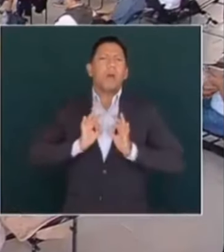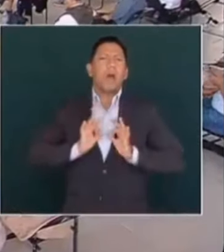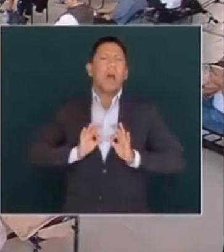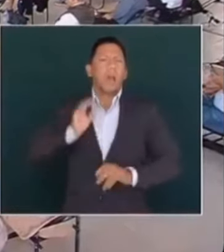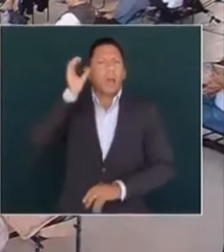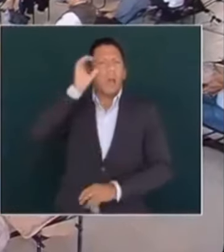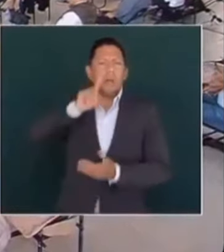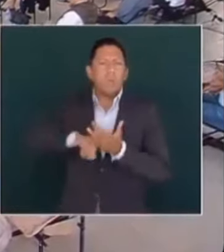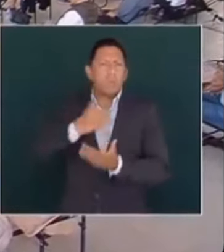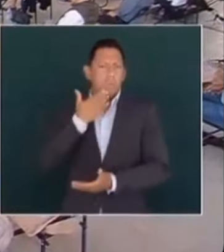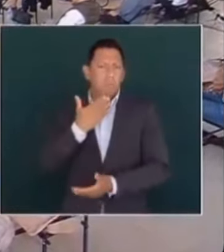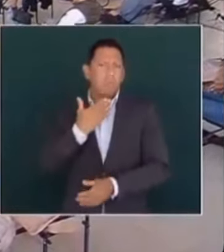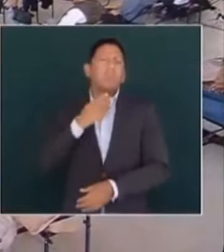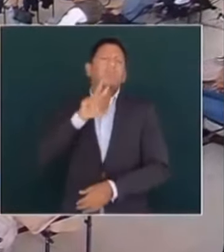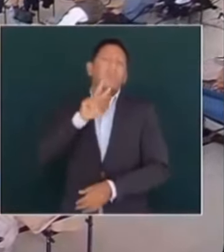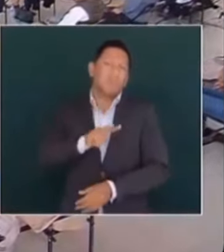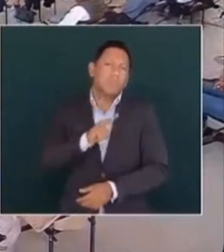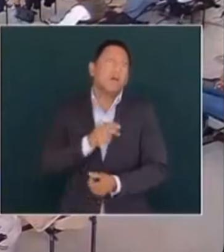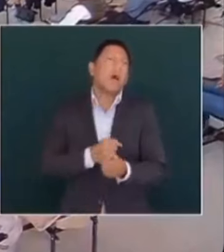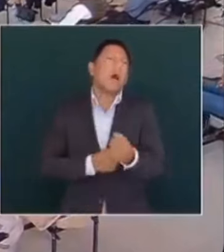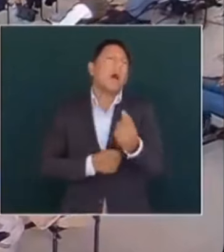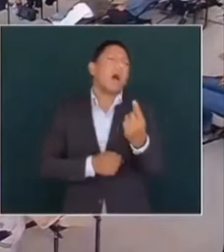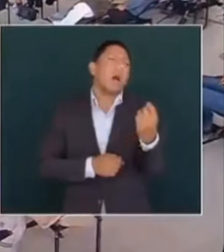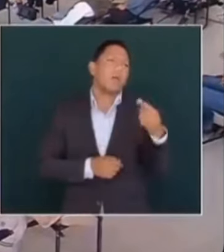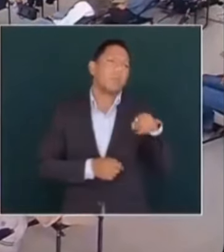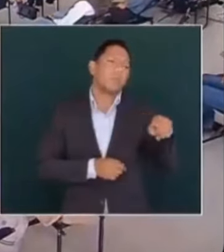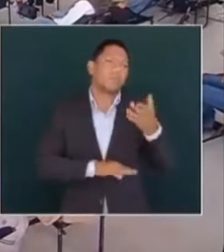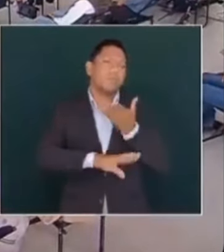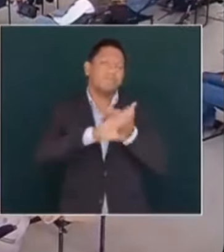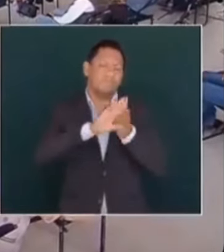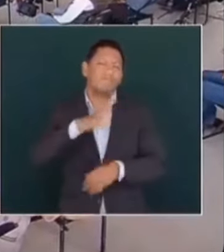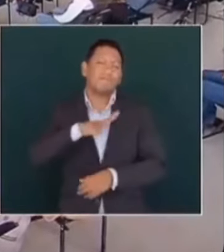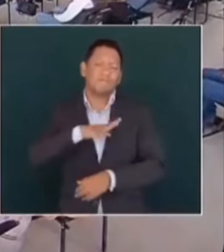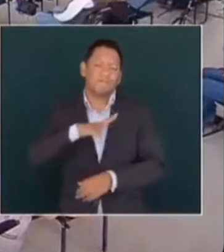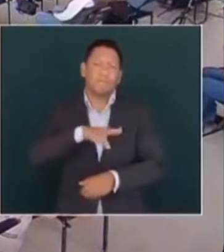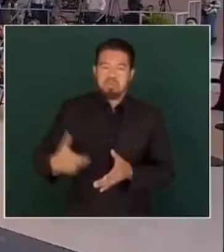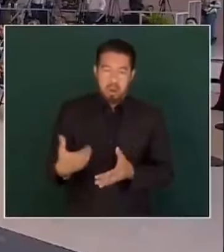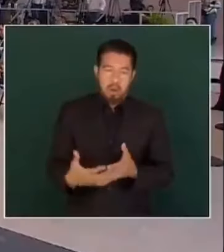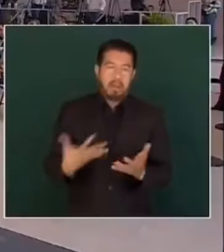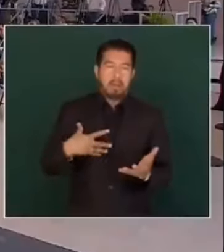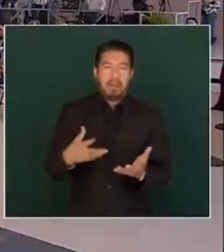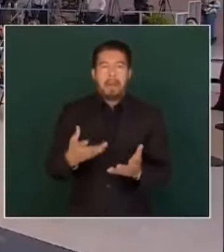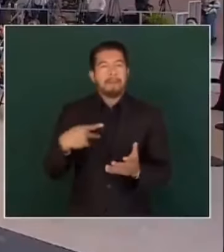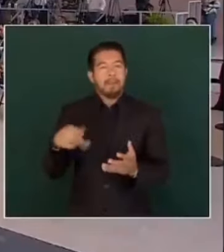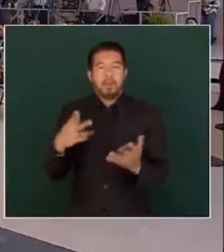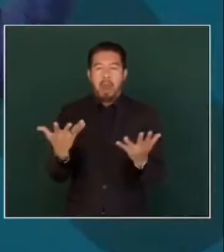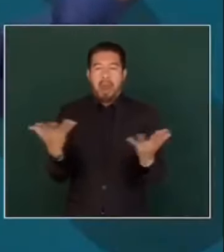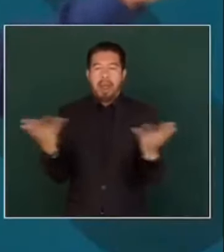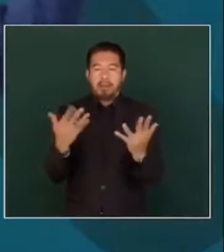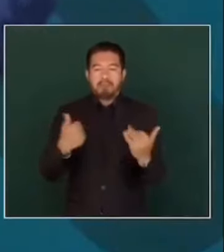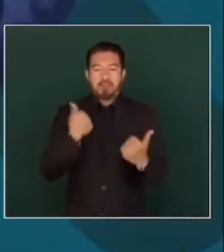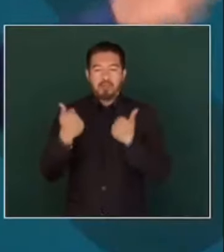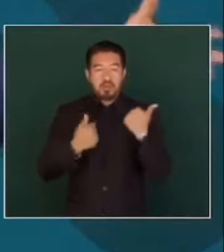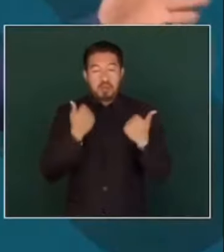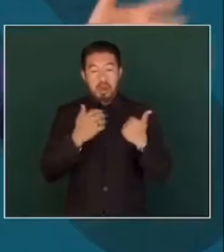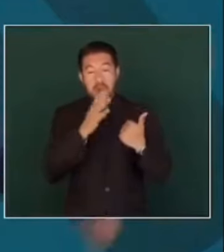Amigos, vamos a escuchar las palabras del presidente Andrés Manuel López Obrador hoy en la conferencia. Me gustaría que el presidente